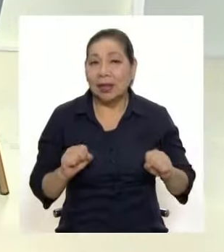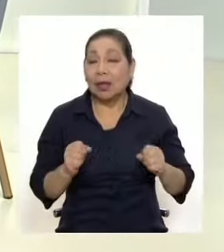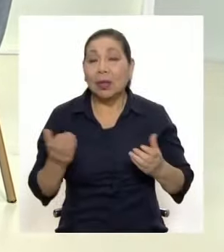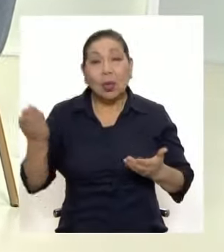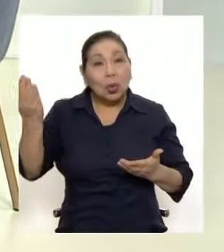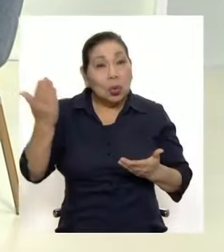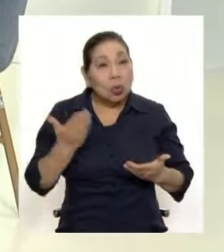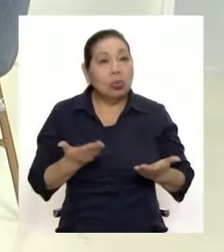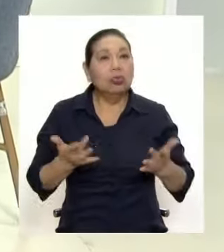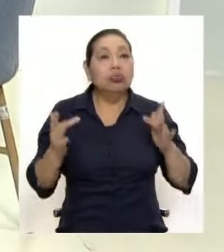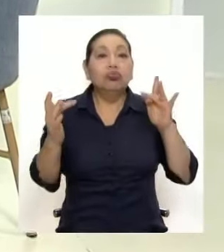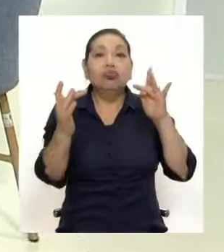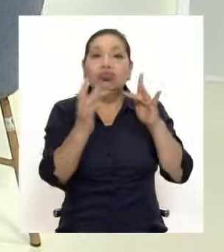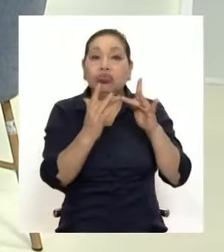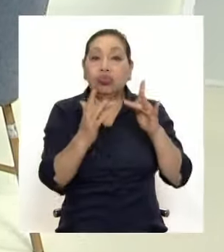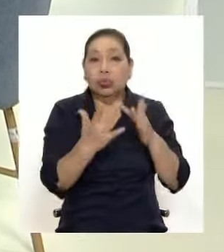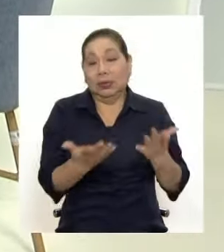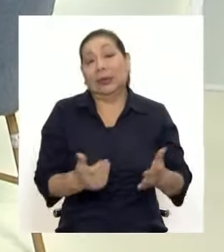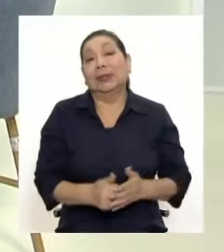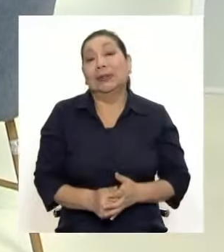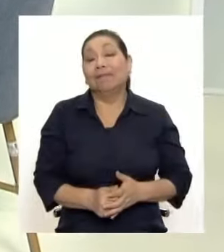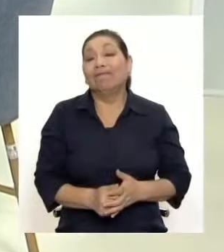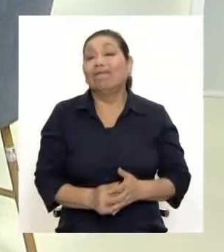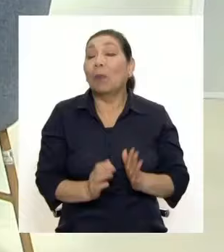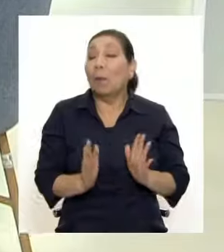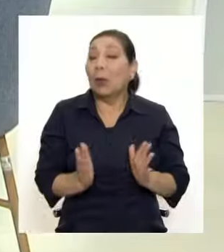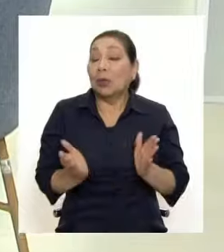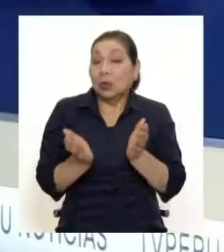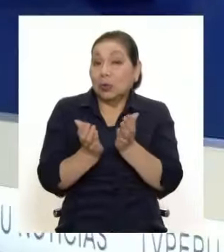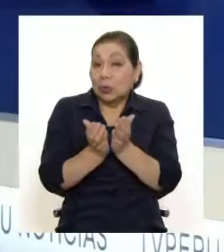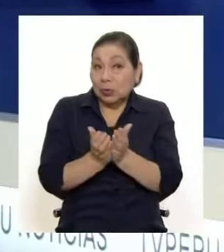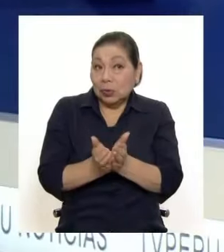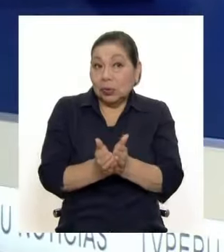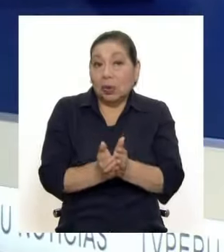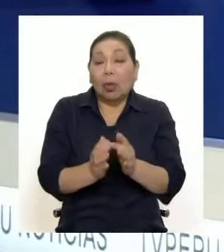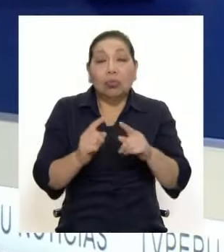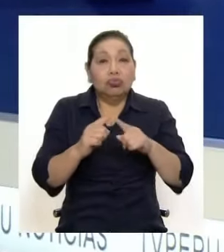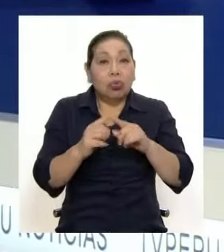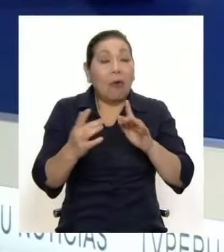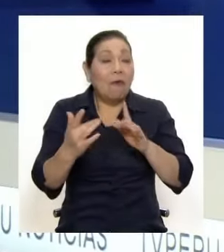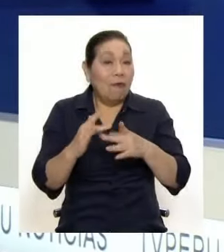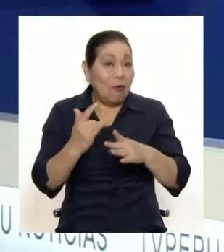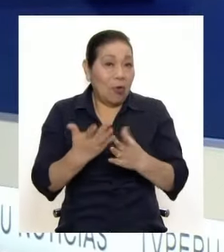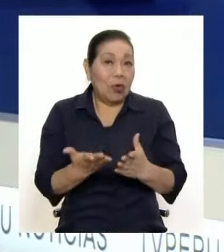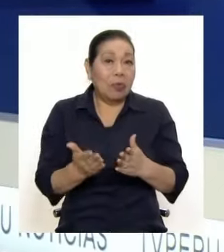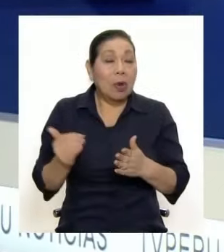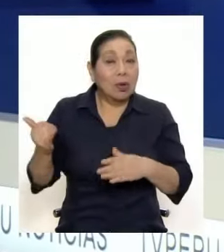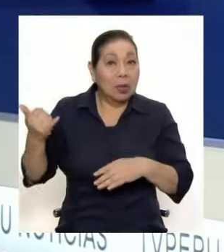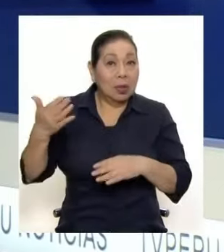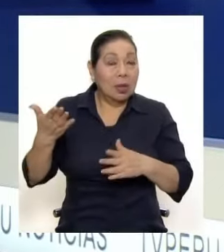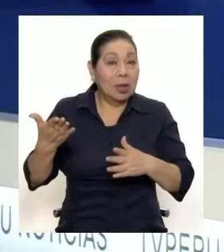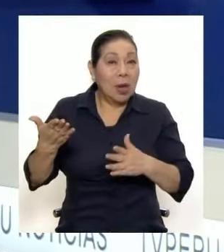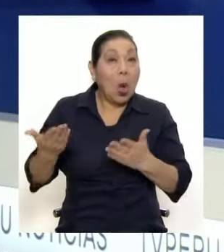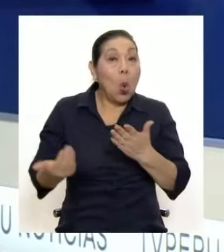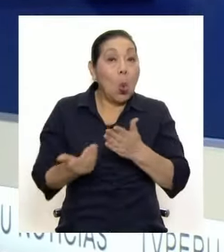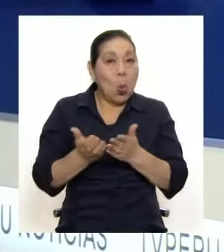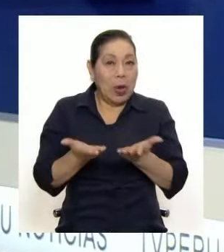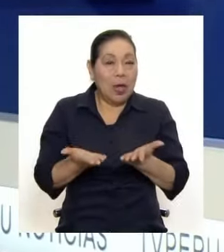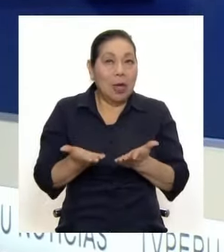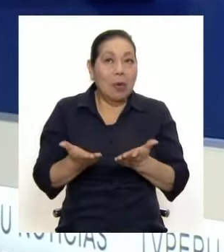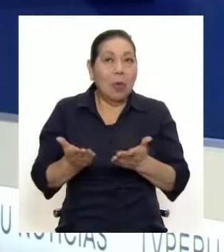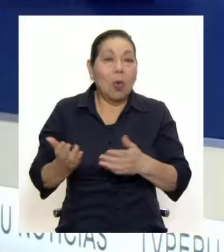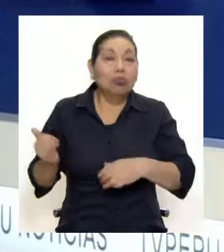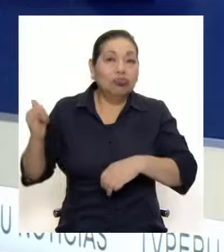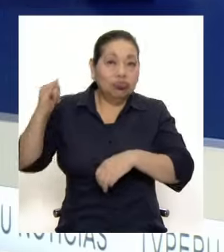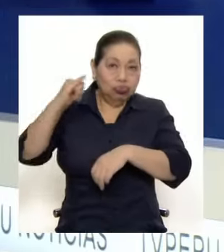proveer de conectividad a ese puerto es decir decir integrar en una red multimodal al aeropuerto Jorge al nuevo aeropuerto Jorge